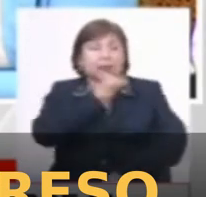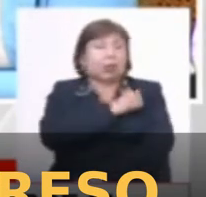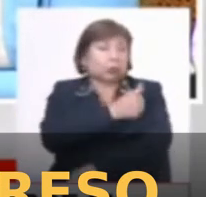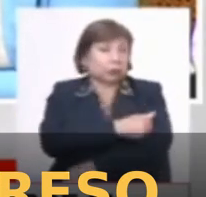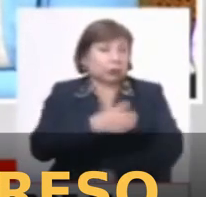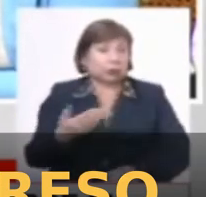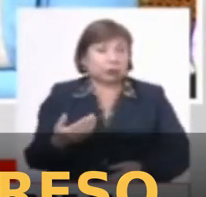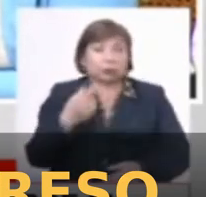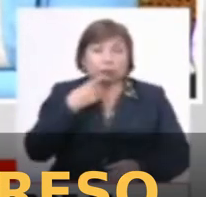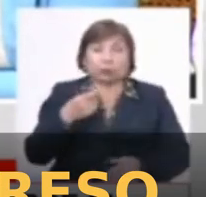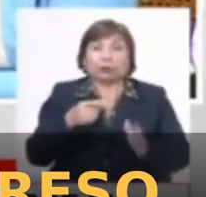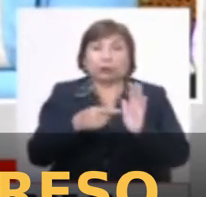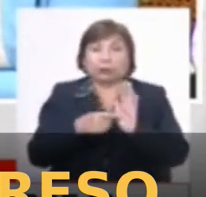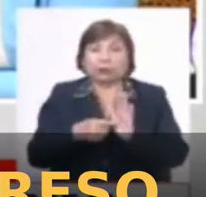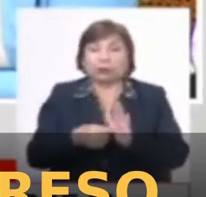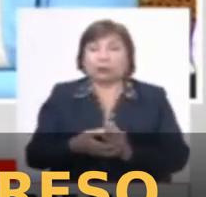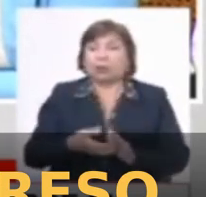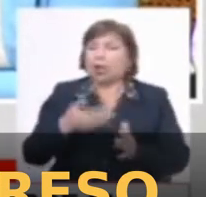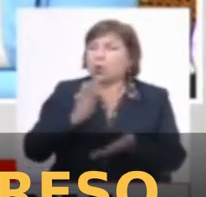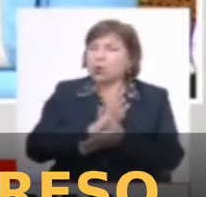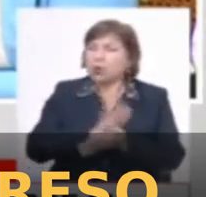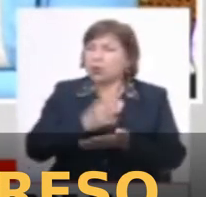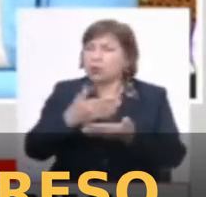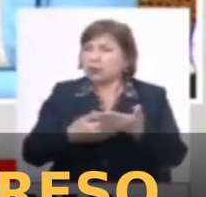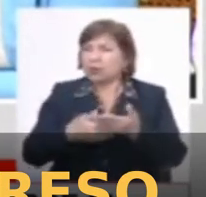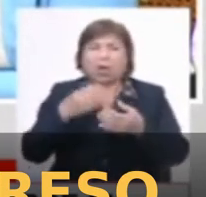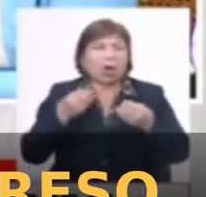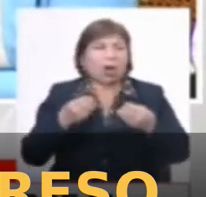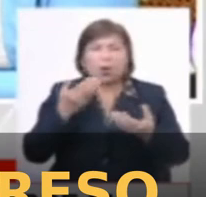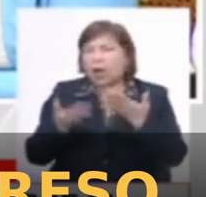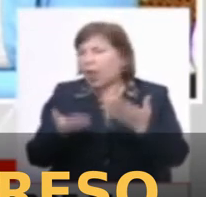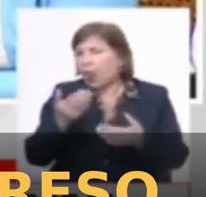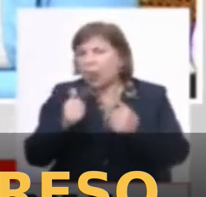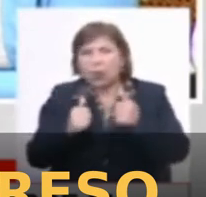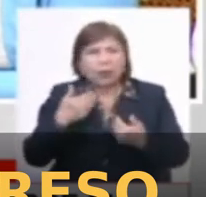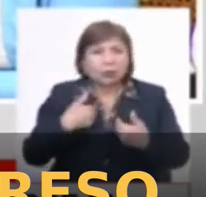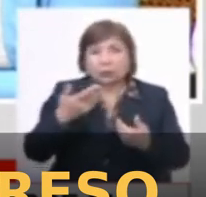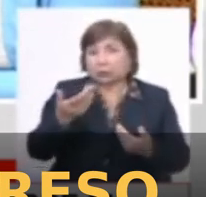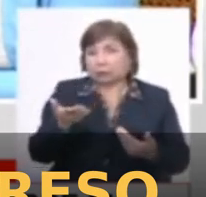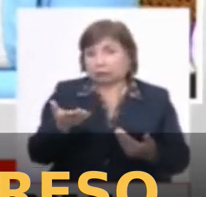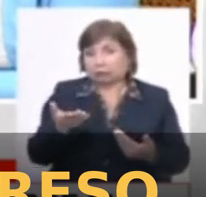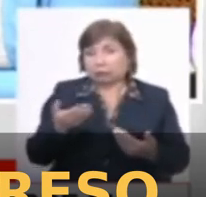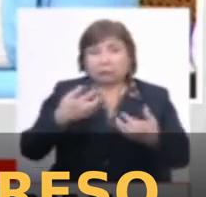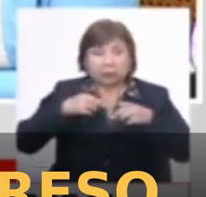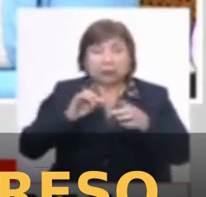¿Usted ha presentado alguna documentación, algún video, algo que pueda permitir